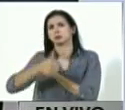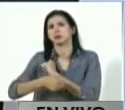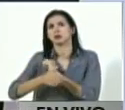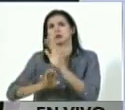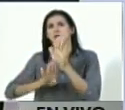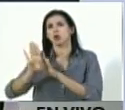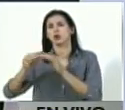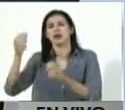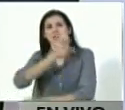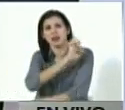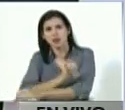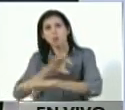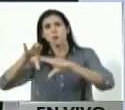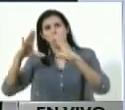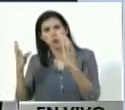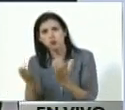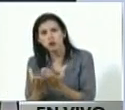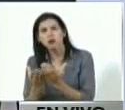del mundo,